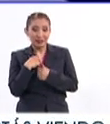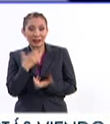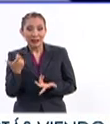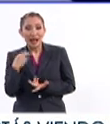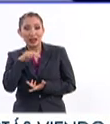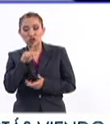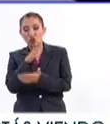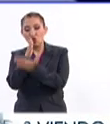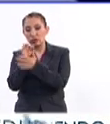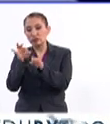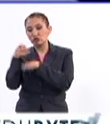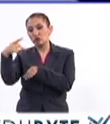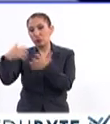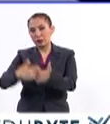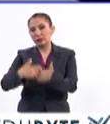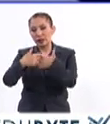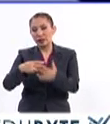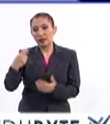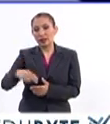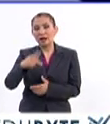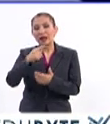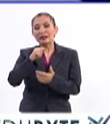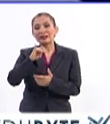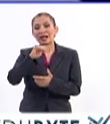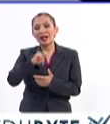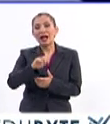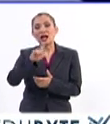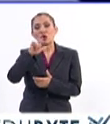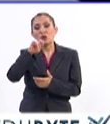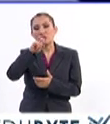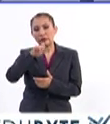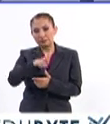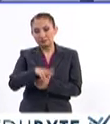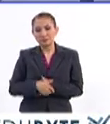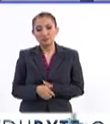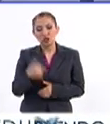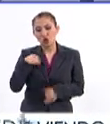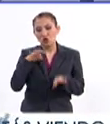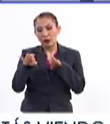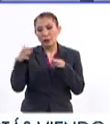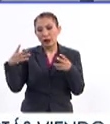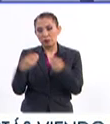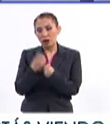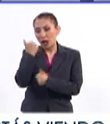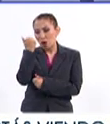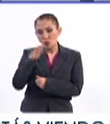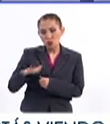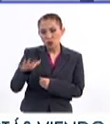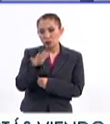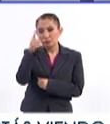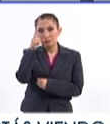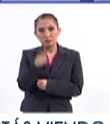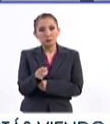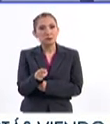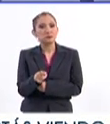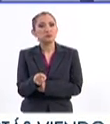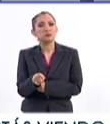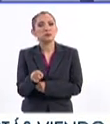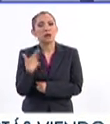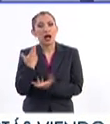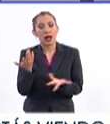Johnson y fui a trabajar en su compañía que se llama Tierra Luna Engineering. Empecé trabajando con estudiantes